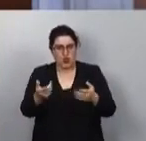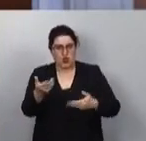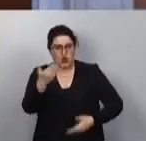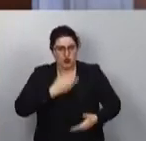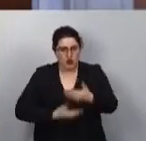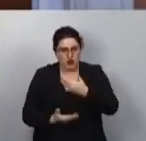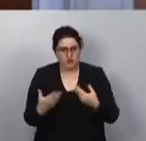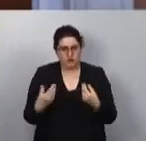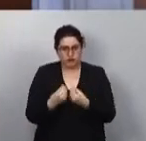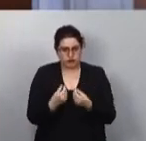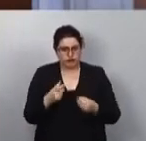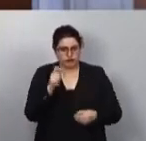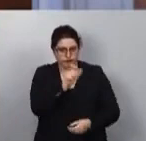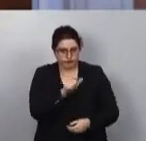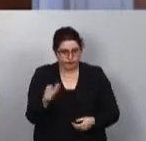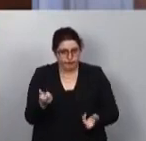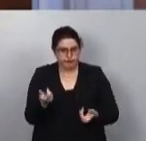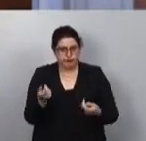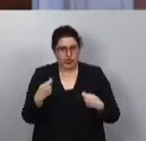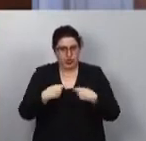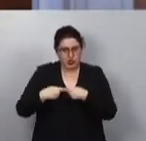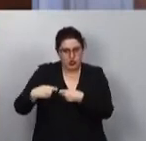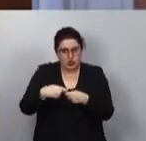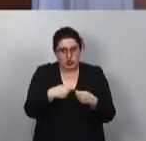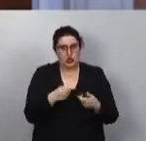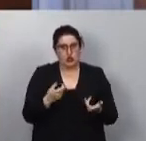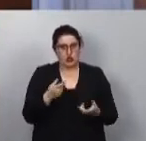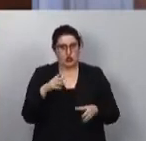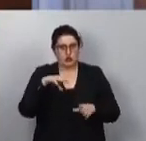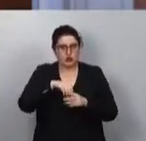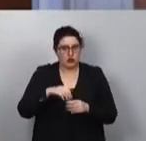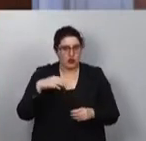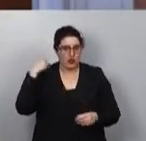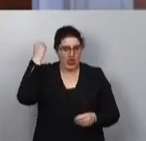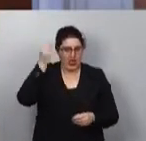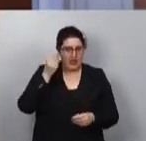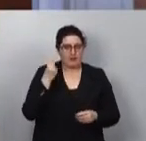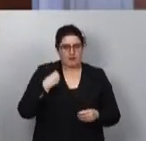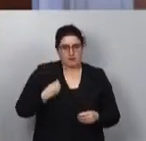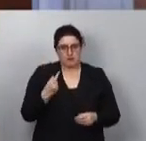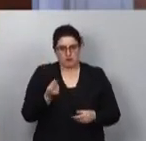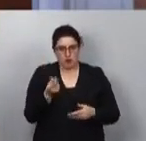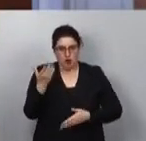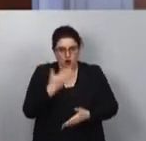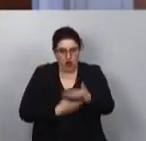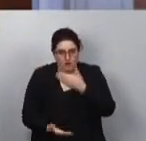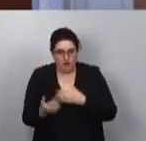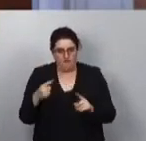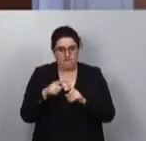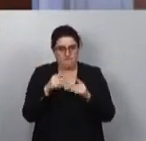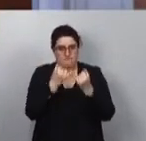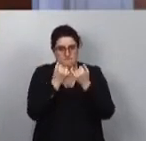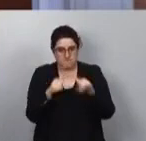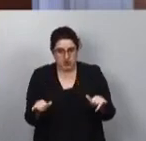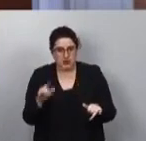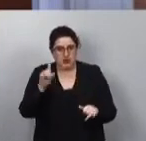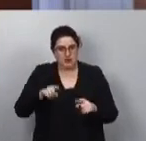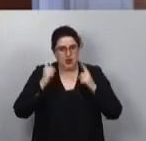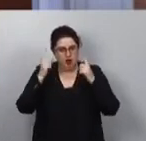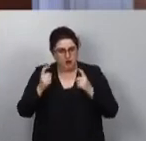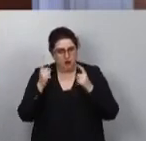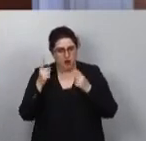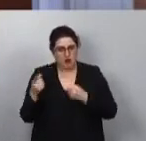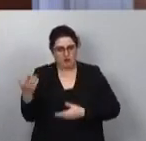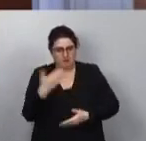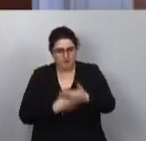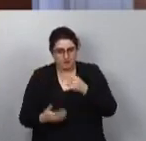armamento sabemos que parte del dinero se pierde por el camino es que el objetivo no es emplearlo para ganar batallas sino para conseguir comisiones bajo